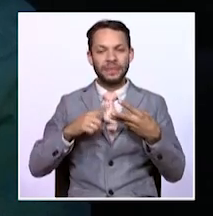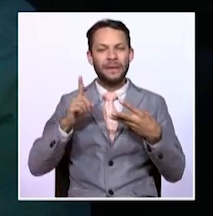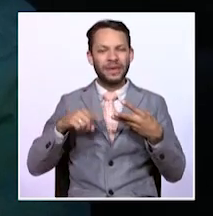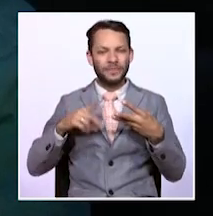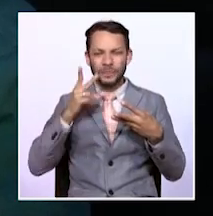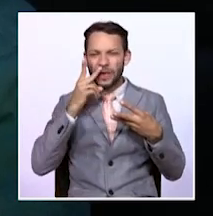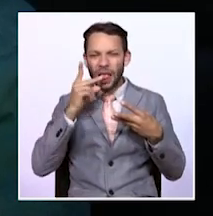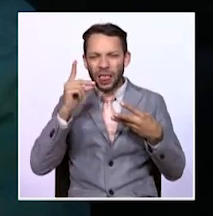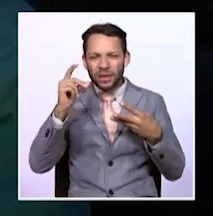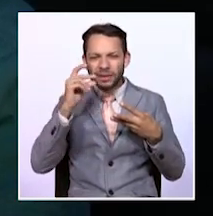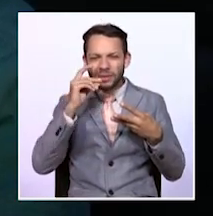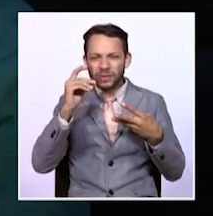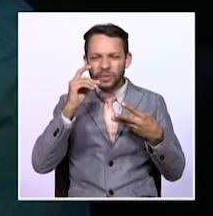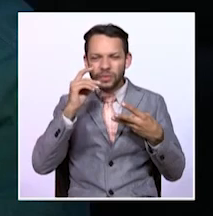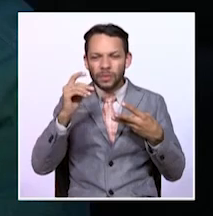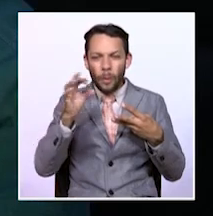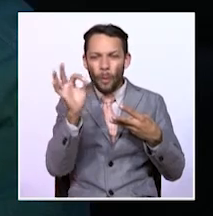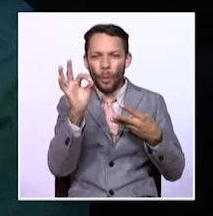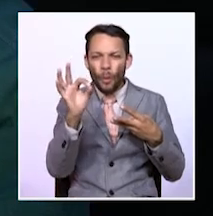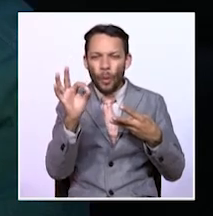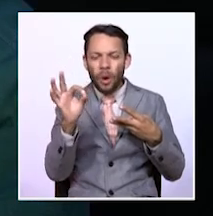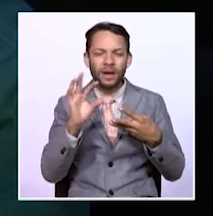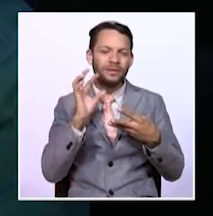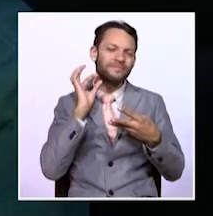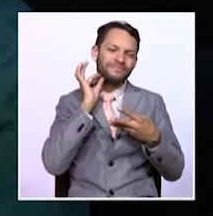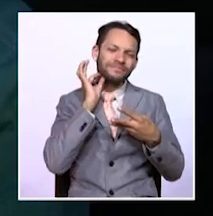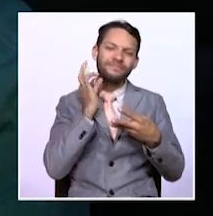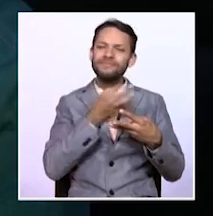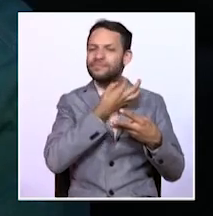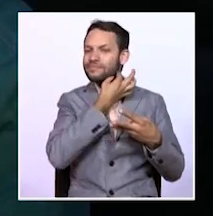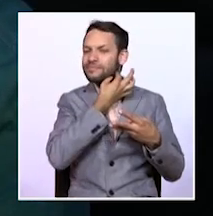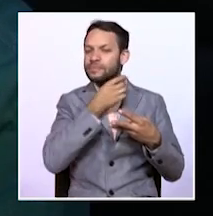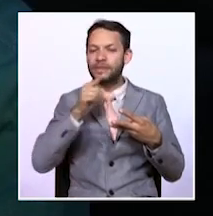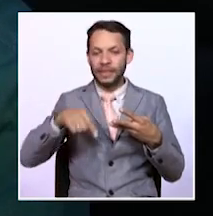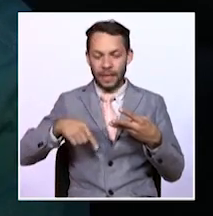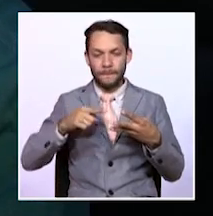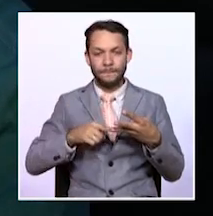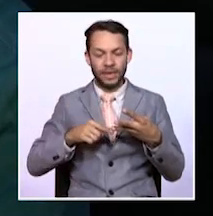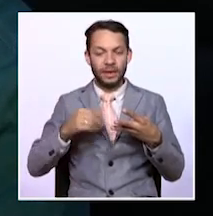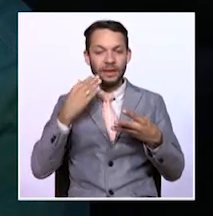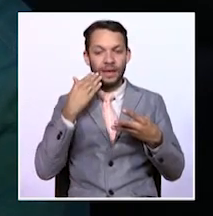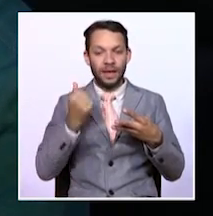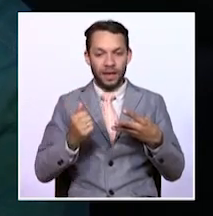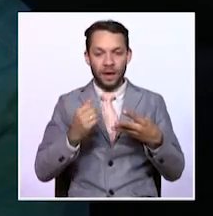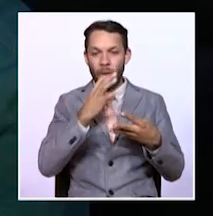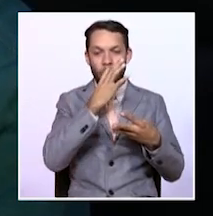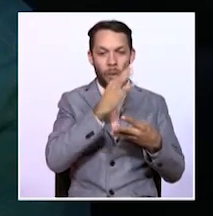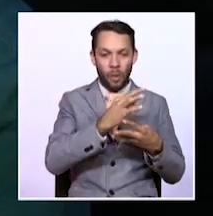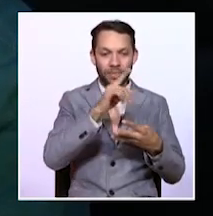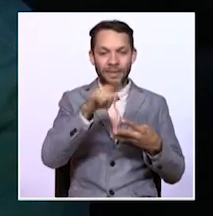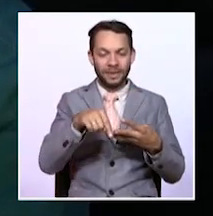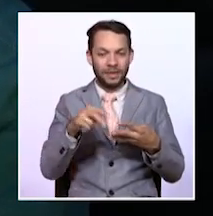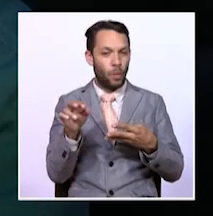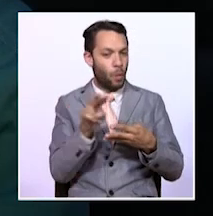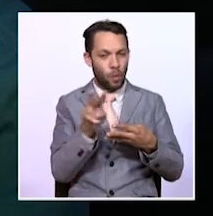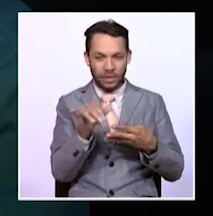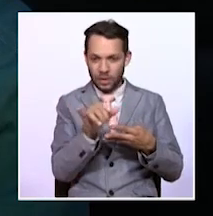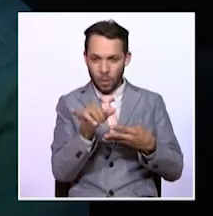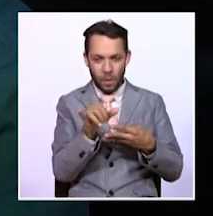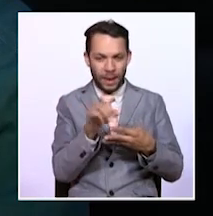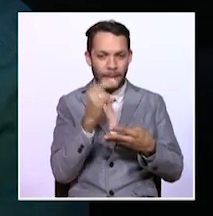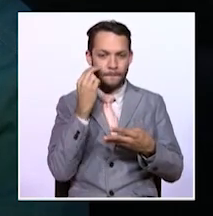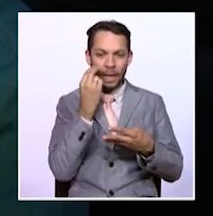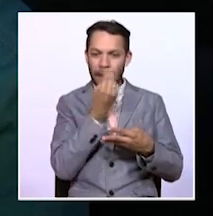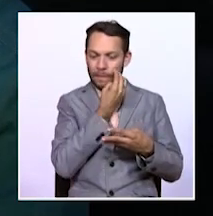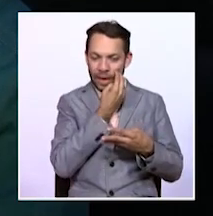salivales. Vamos bajando y podemos ver perfectamente las glándulas mamarias, tanto en la mujer como en el hombre, ver que no haya ningún tipo